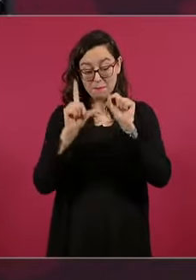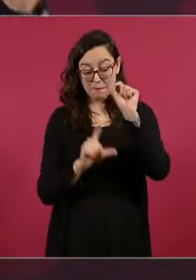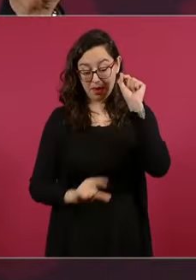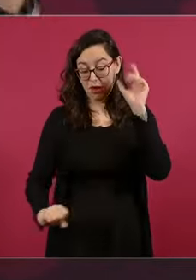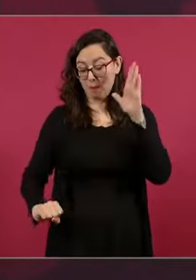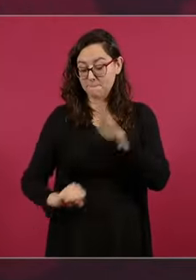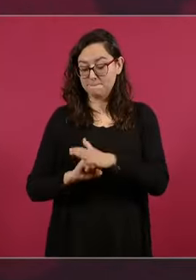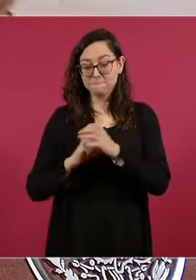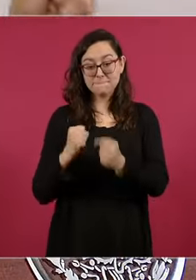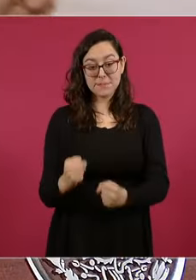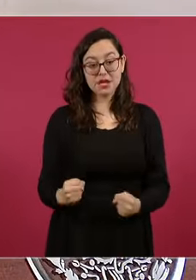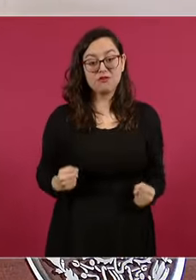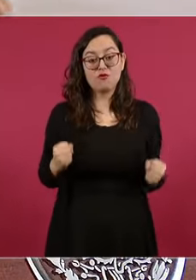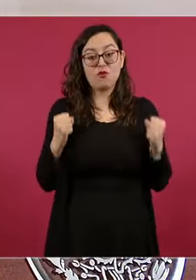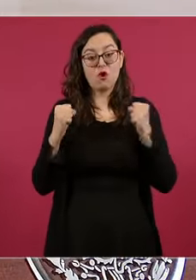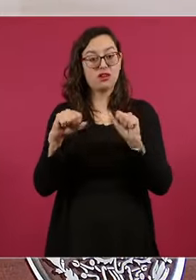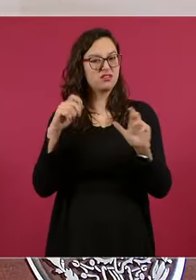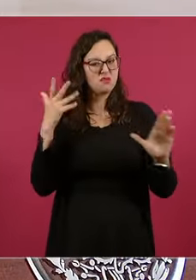mundial.